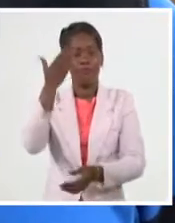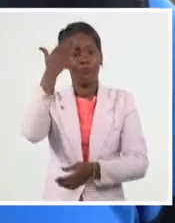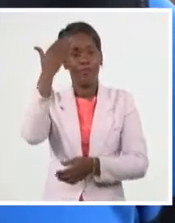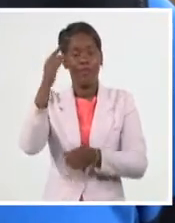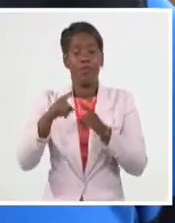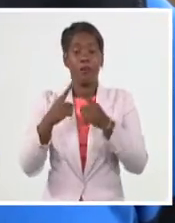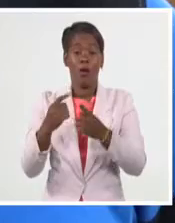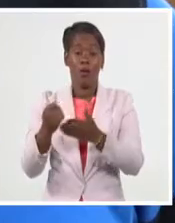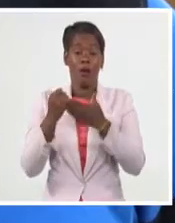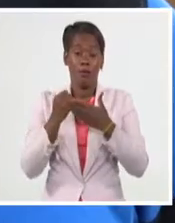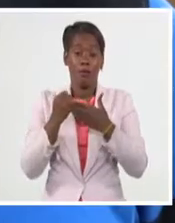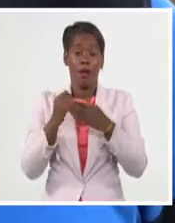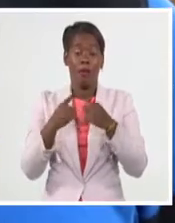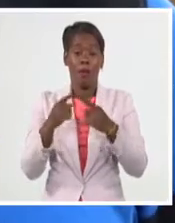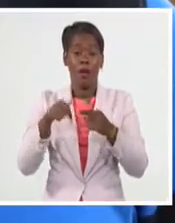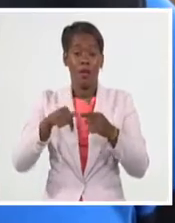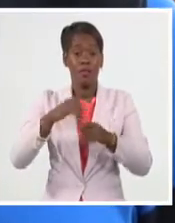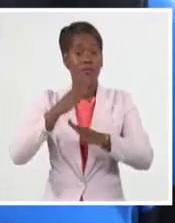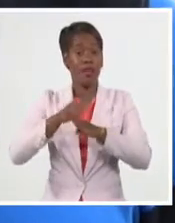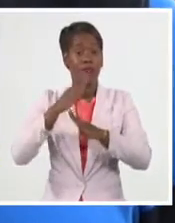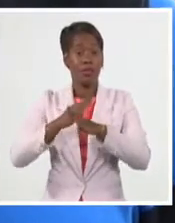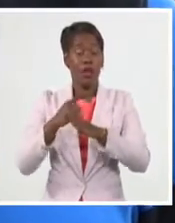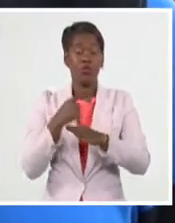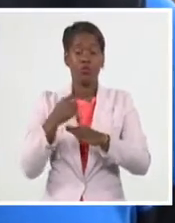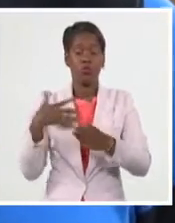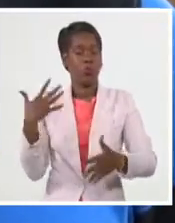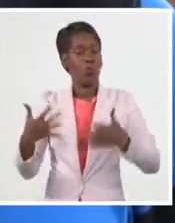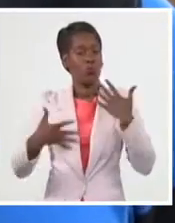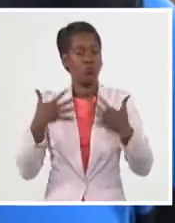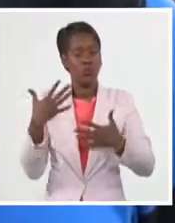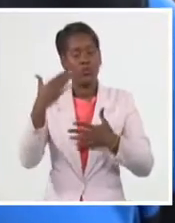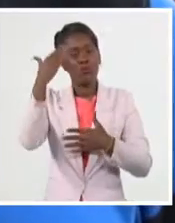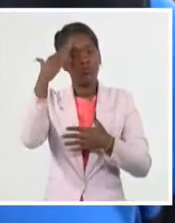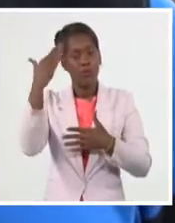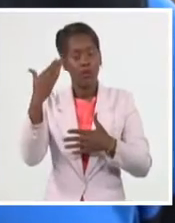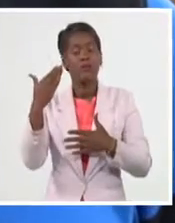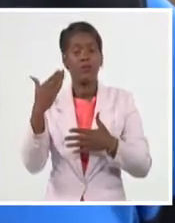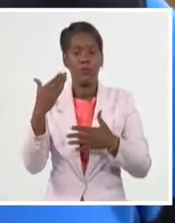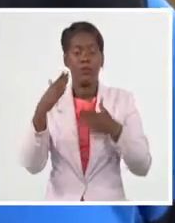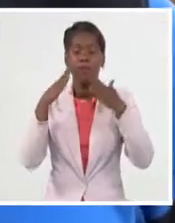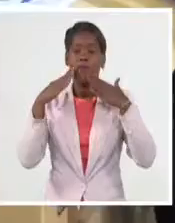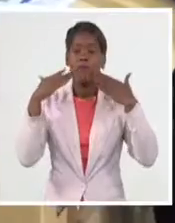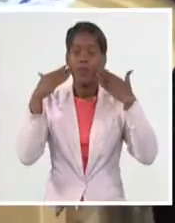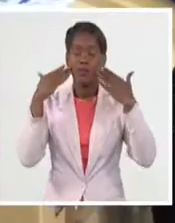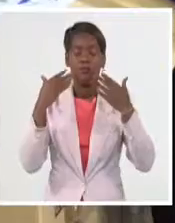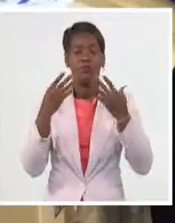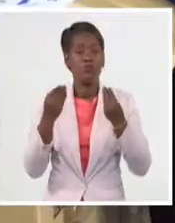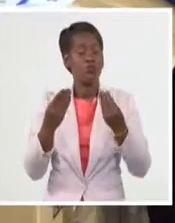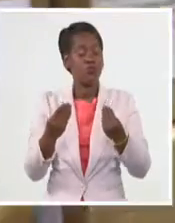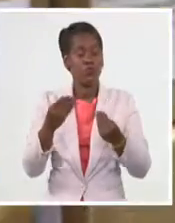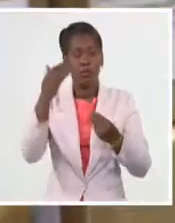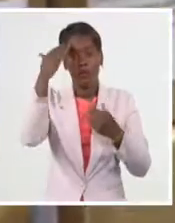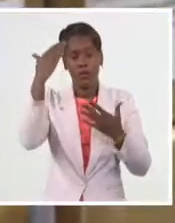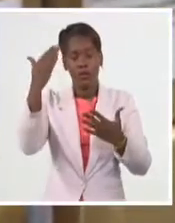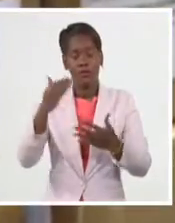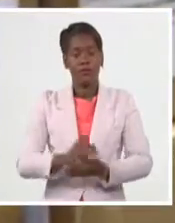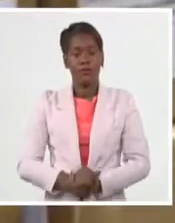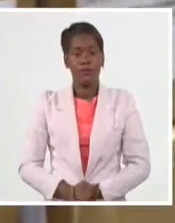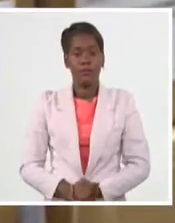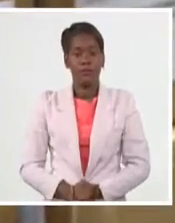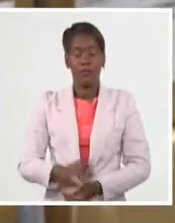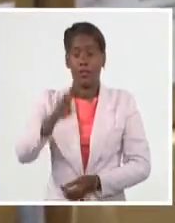especialmente con el pueblo de Santiago de Cuba, que nos sentimos infinitamente muy agradecidos. Desde la República Dominicana